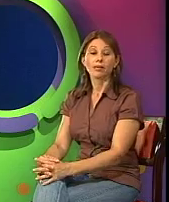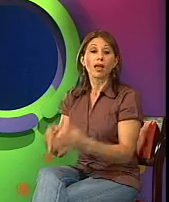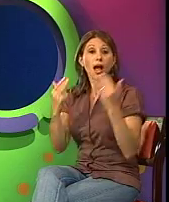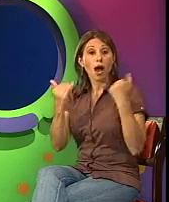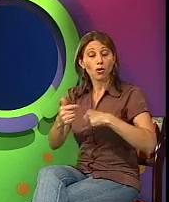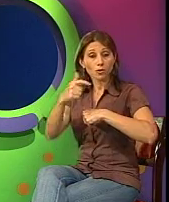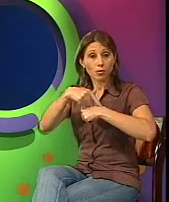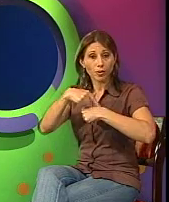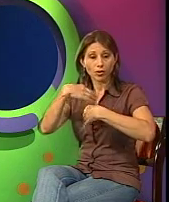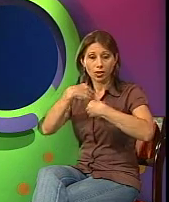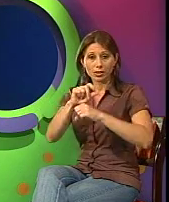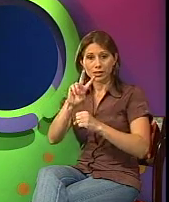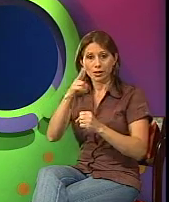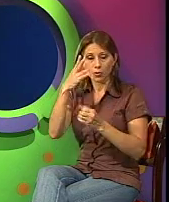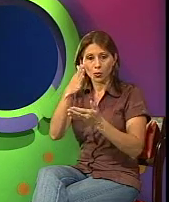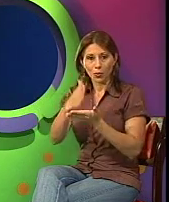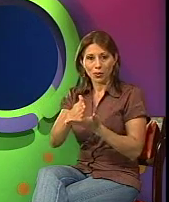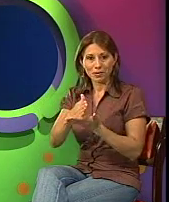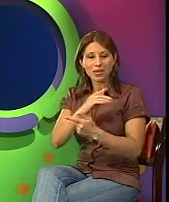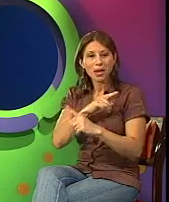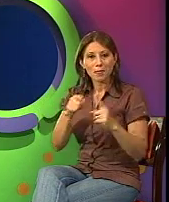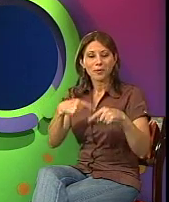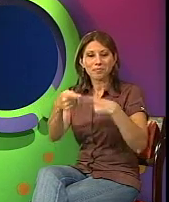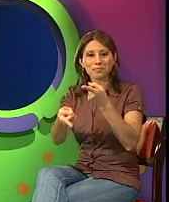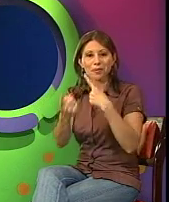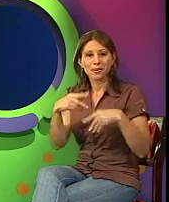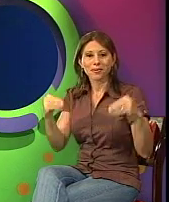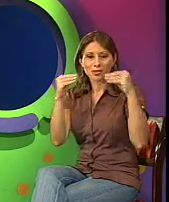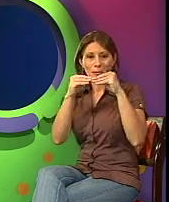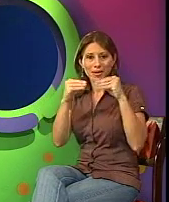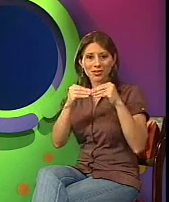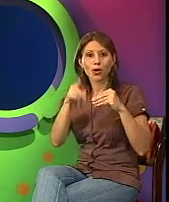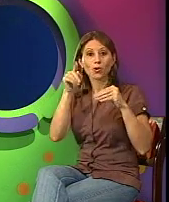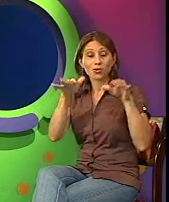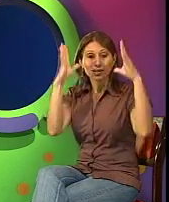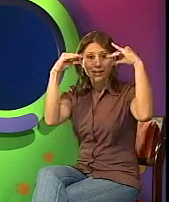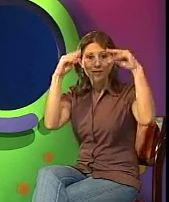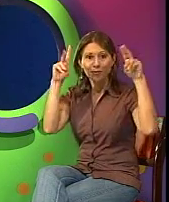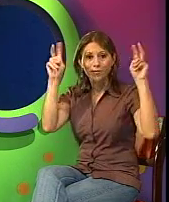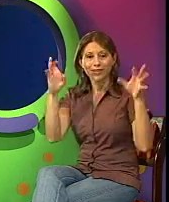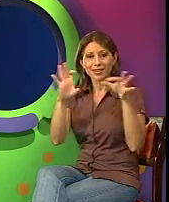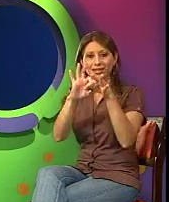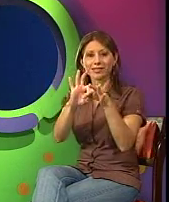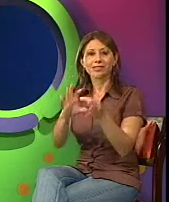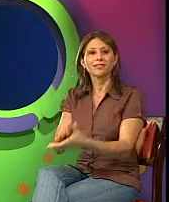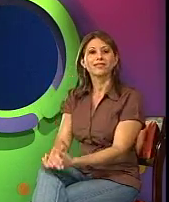Ahora es momento de ir a nuestro segundo corte, pero ya regresamos con más. Usted se informa en Nexos.